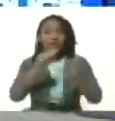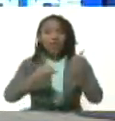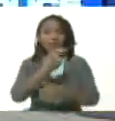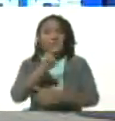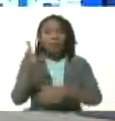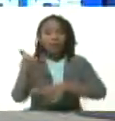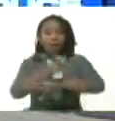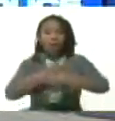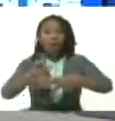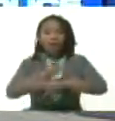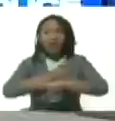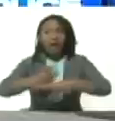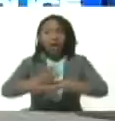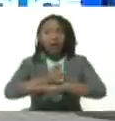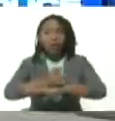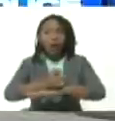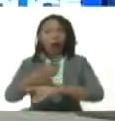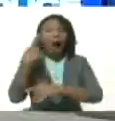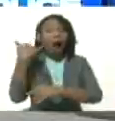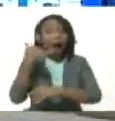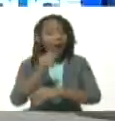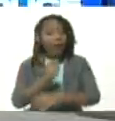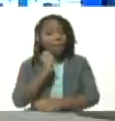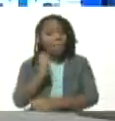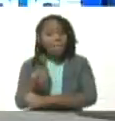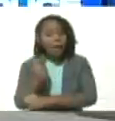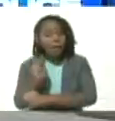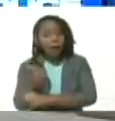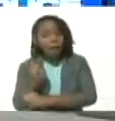gobernador, hay que invertir.